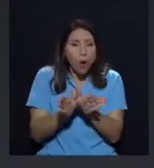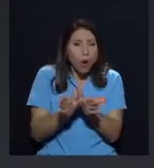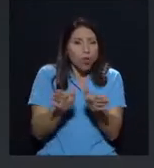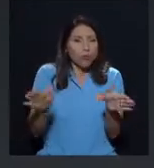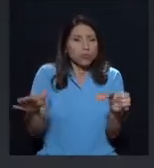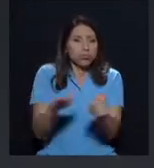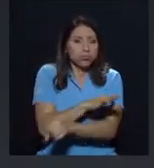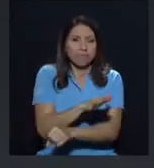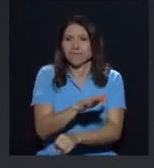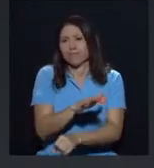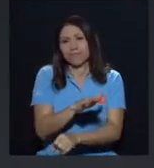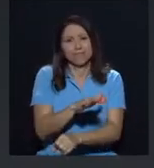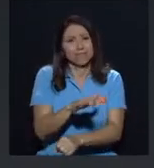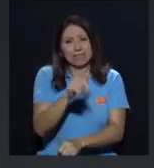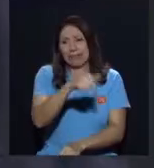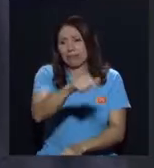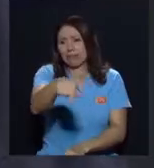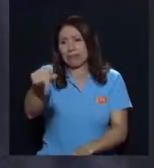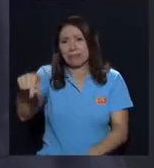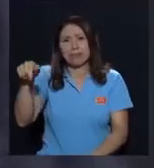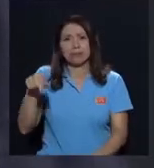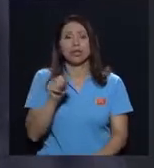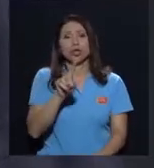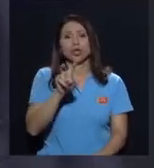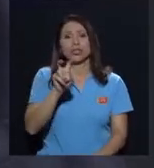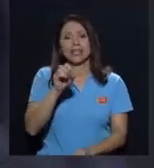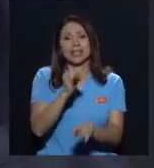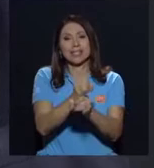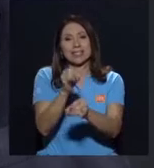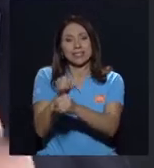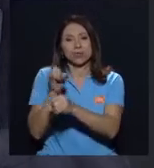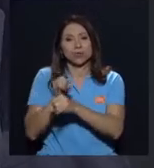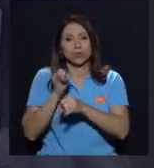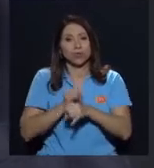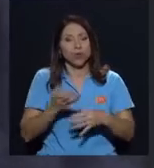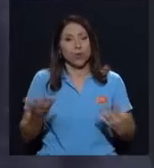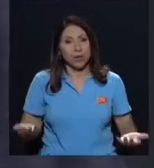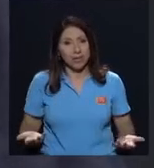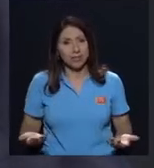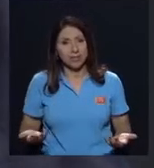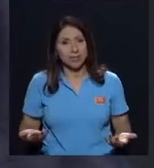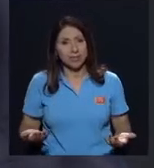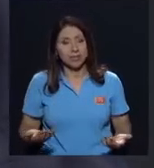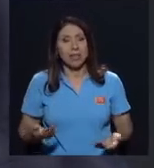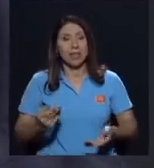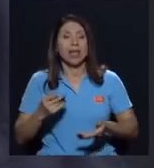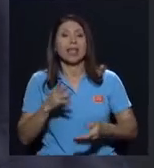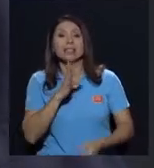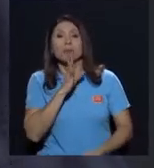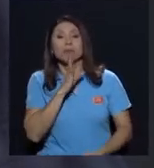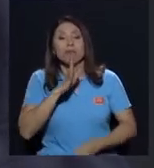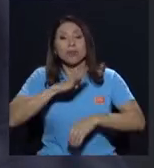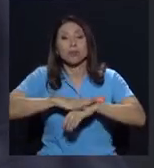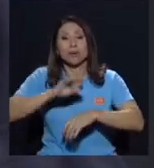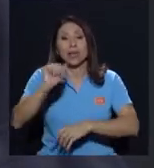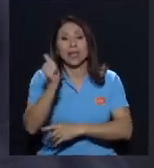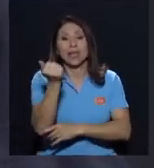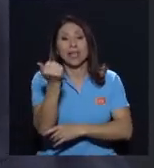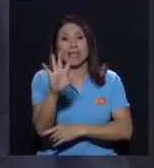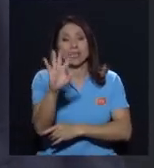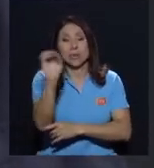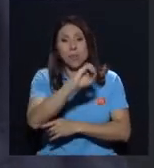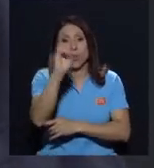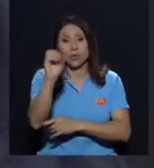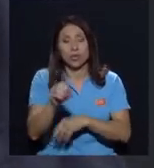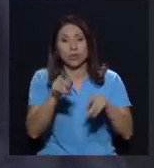200 instituciones hablando de el 15 por ciento de la población económicamente